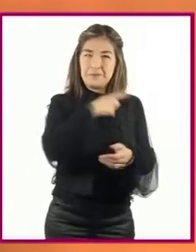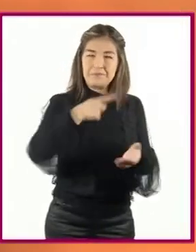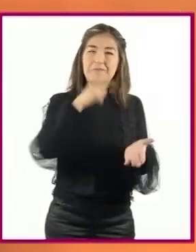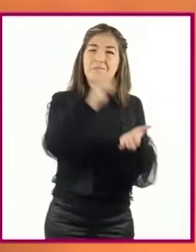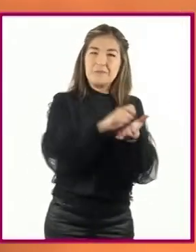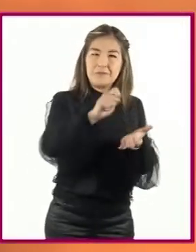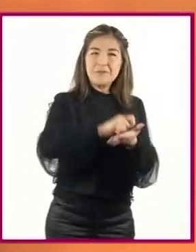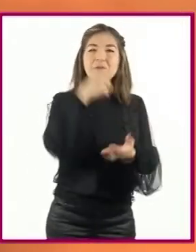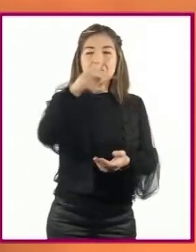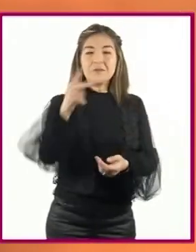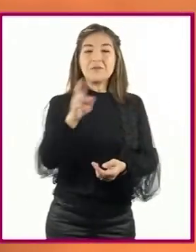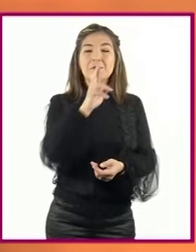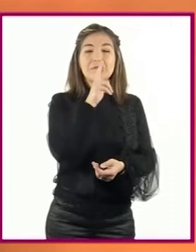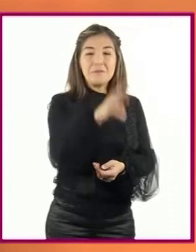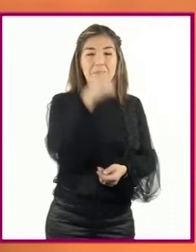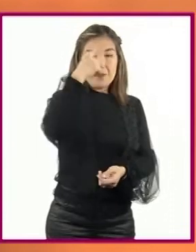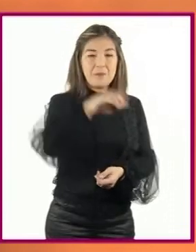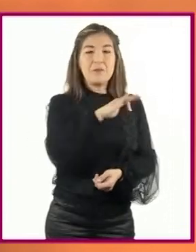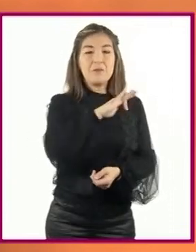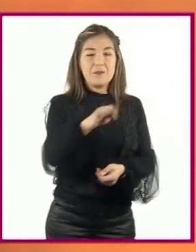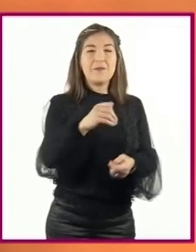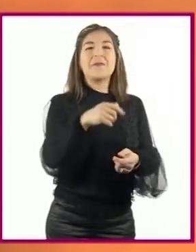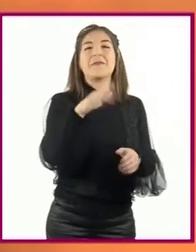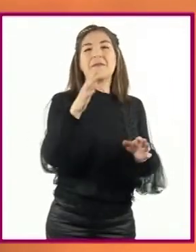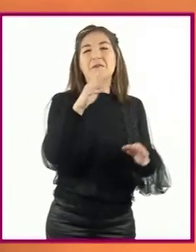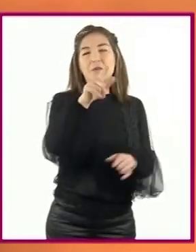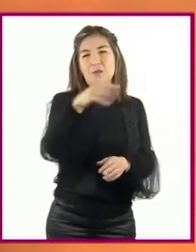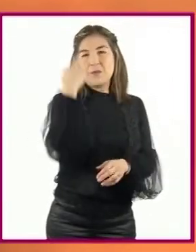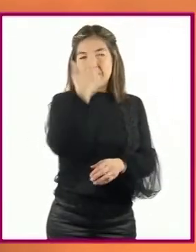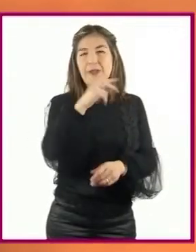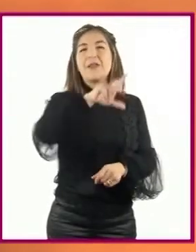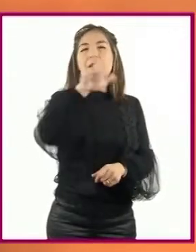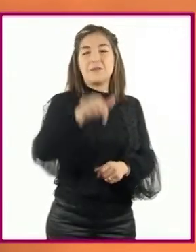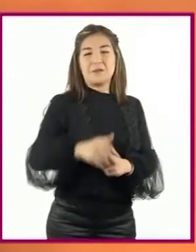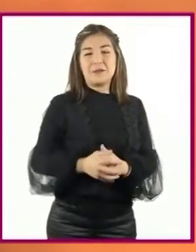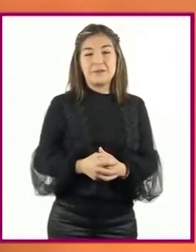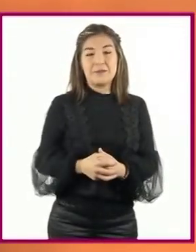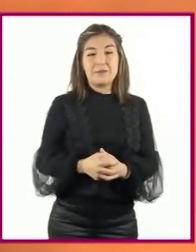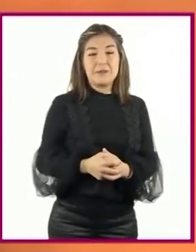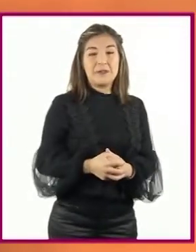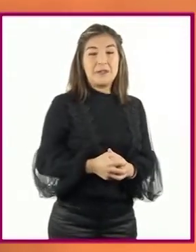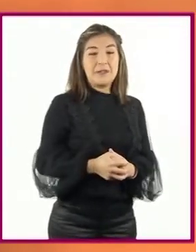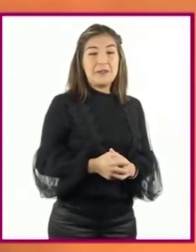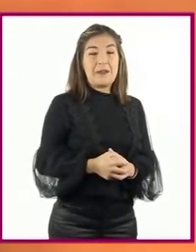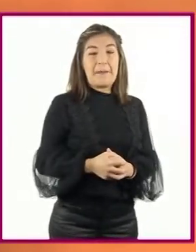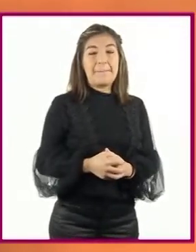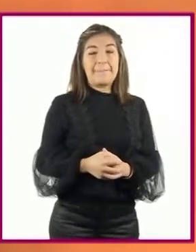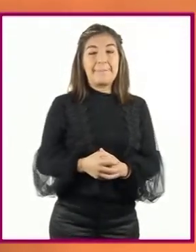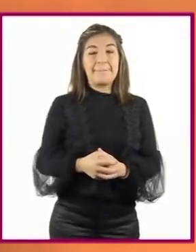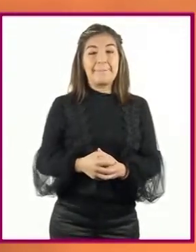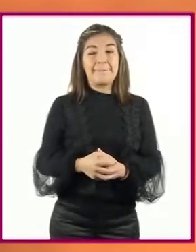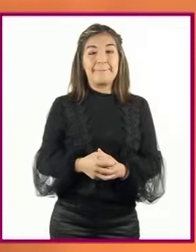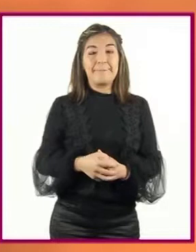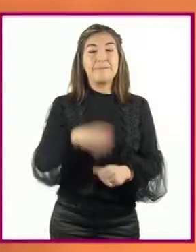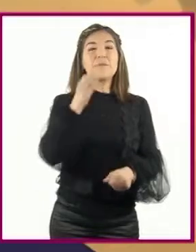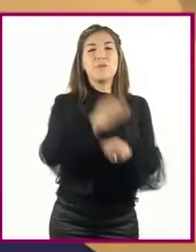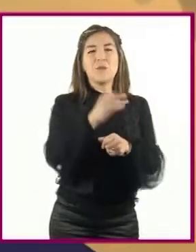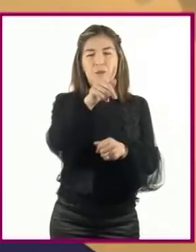respuestas para que las puedan validar más adelante. Maestro Raúl, ¿nos ayuda a responder las